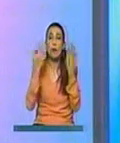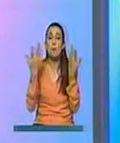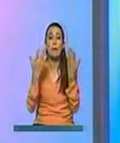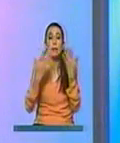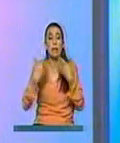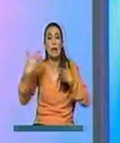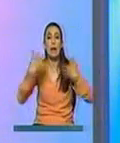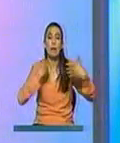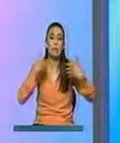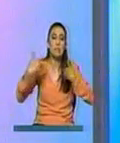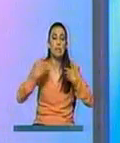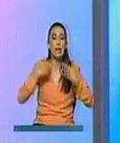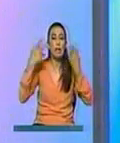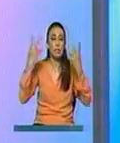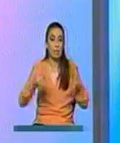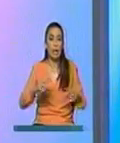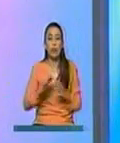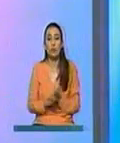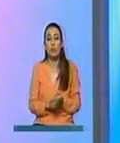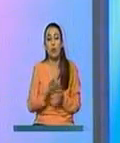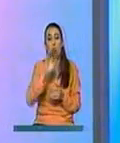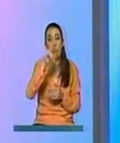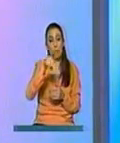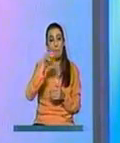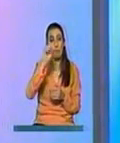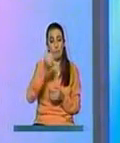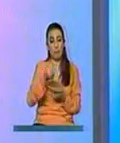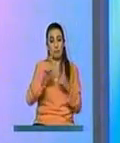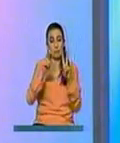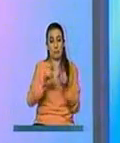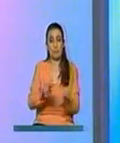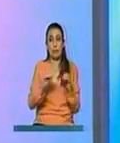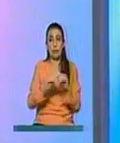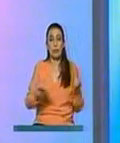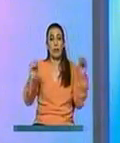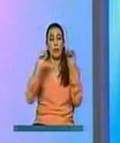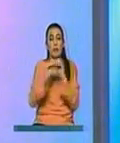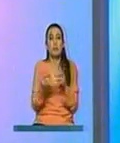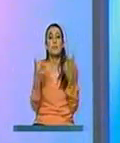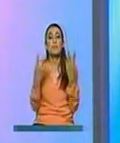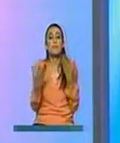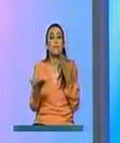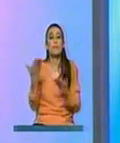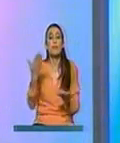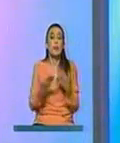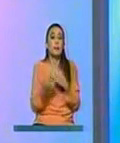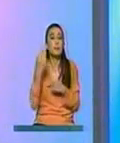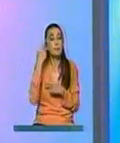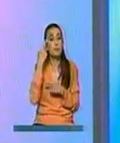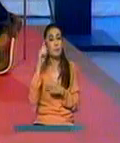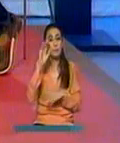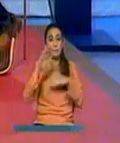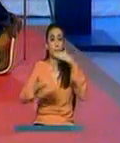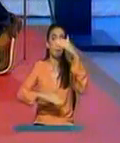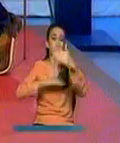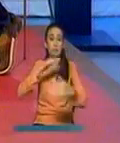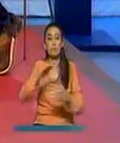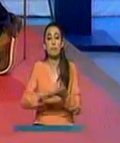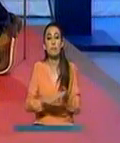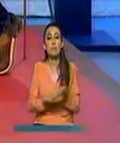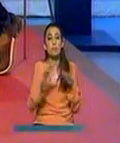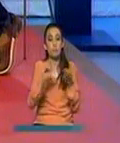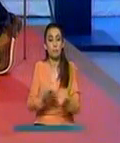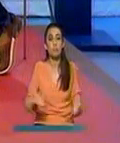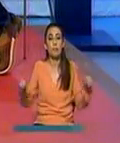artesanales de cervecería, los famosos pubs y demás. ¿Por qué no pensar que en distintos sectores de la capital, en el sur, en el centro, en el